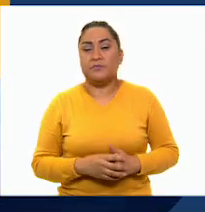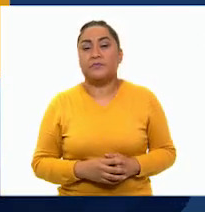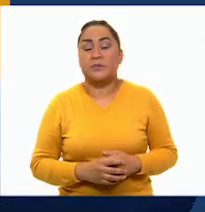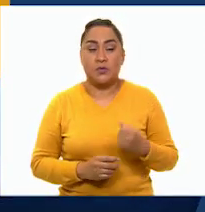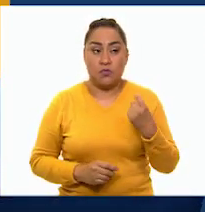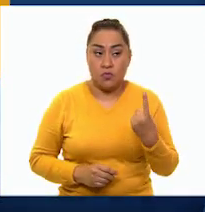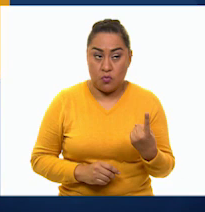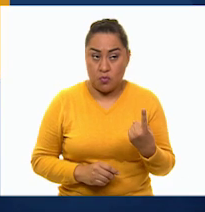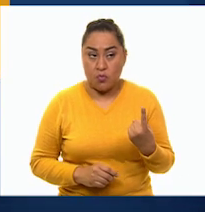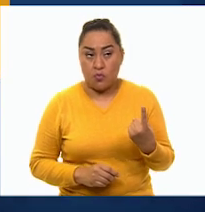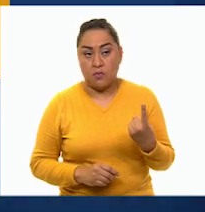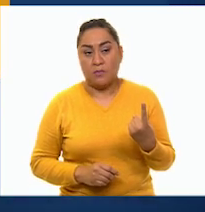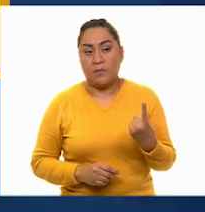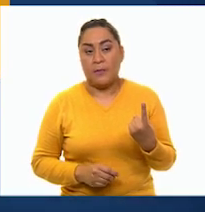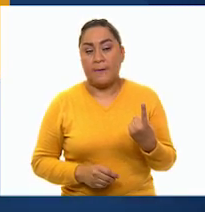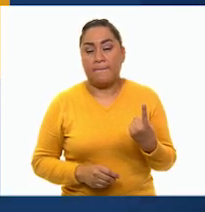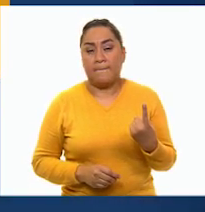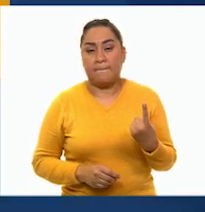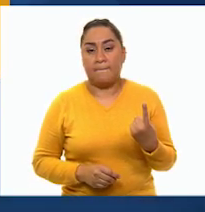El 1,